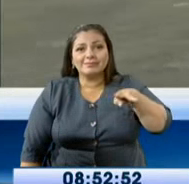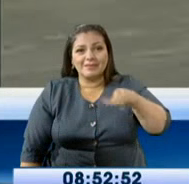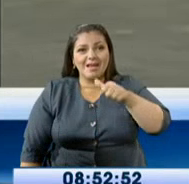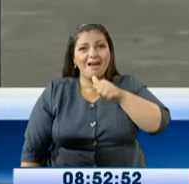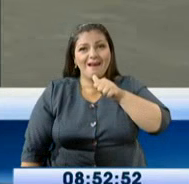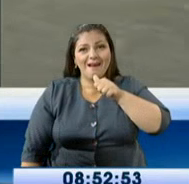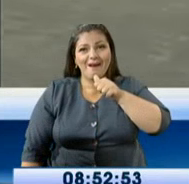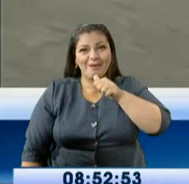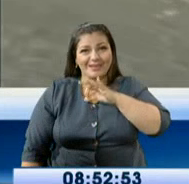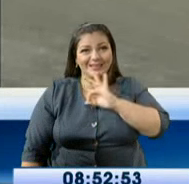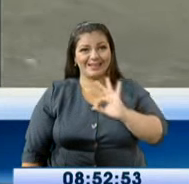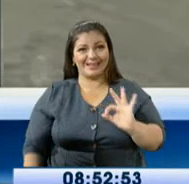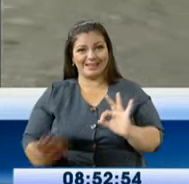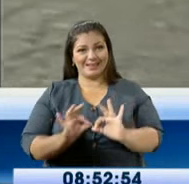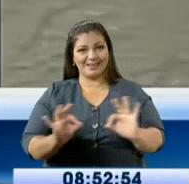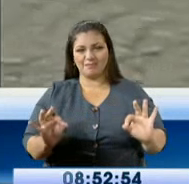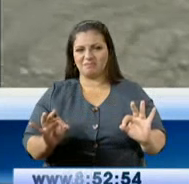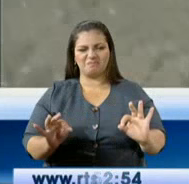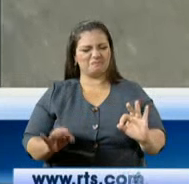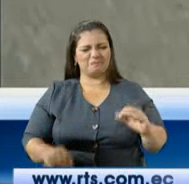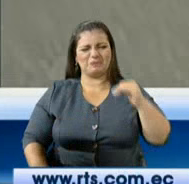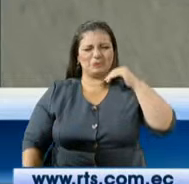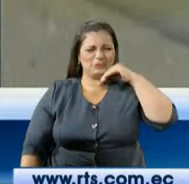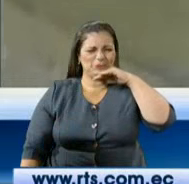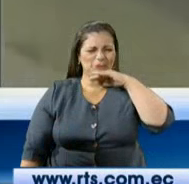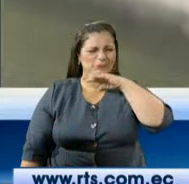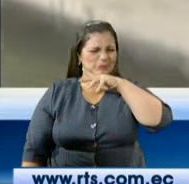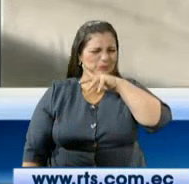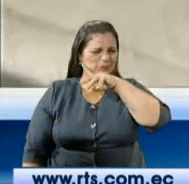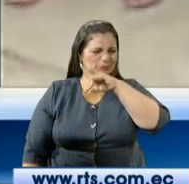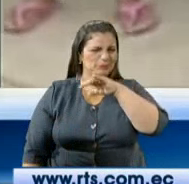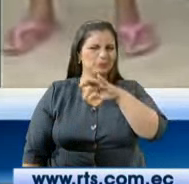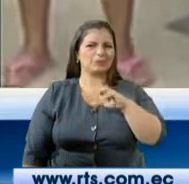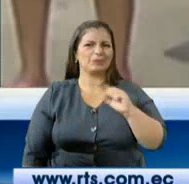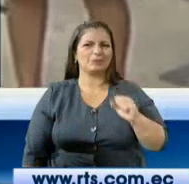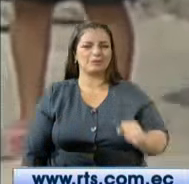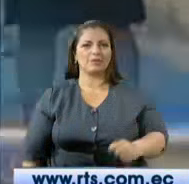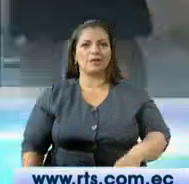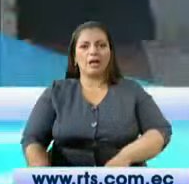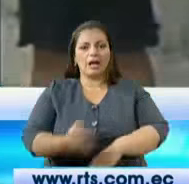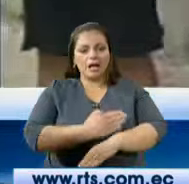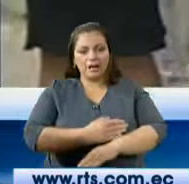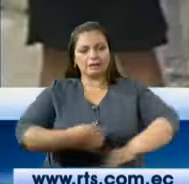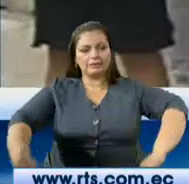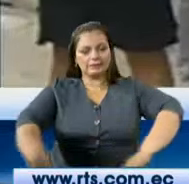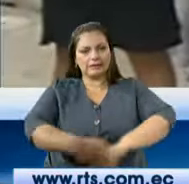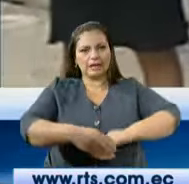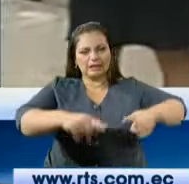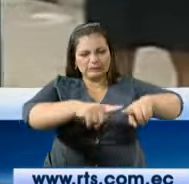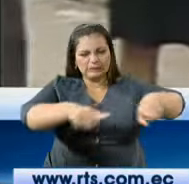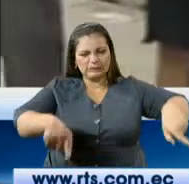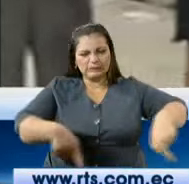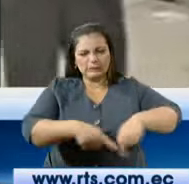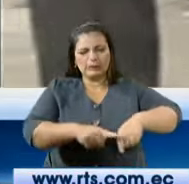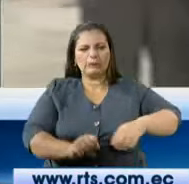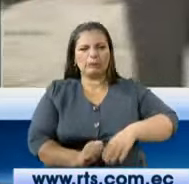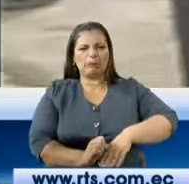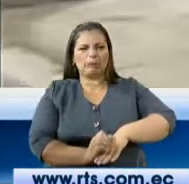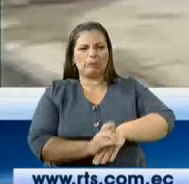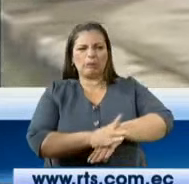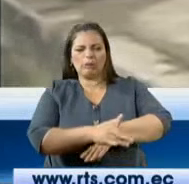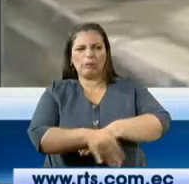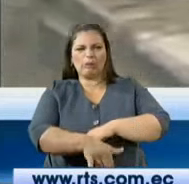alcantarilla que fluía por varias de las cajas, que obviamente estaban bastante